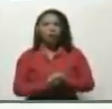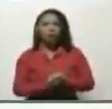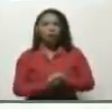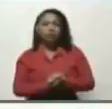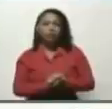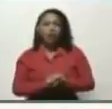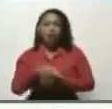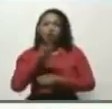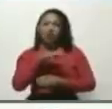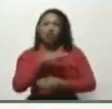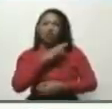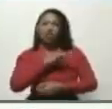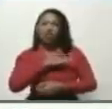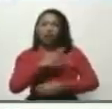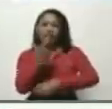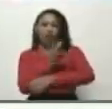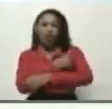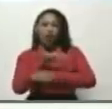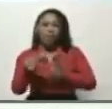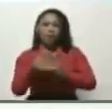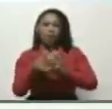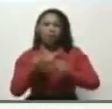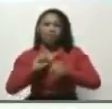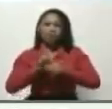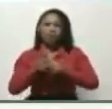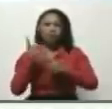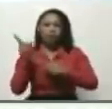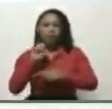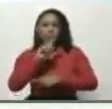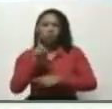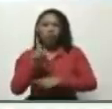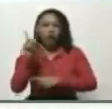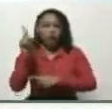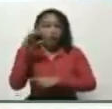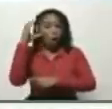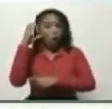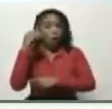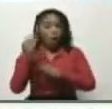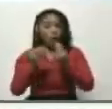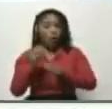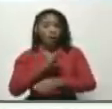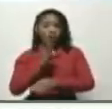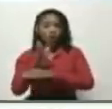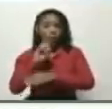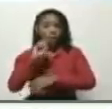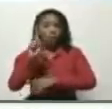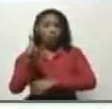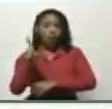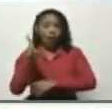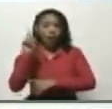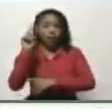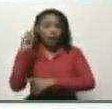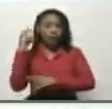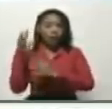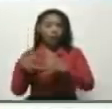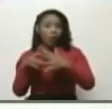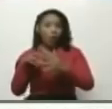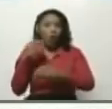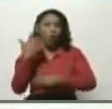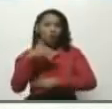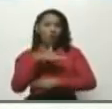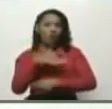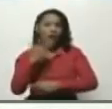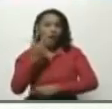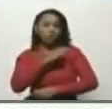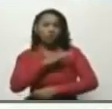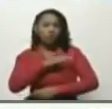está el socialismo en la vacuna anti-COVID? Vayan a preguntarle a un habitante de Colombia y vayan a preguntarle a un habitante de Nueva York dónde está el socialismo de las